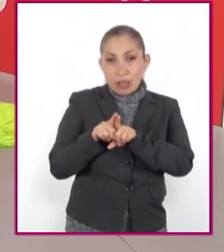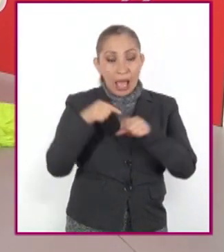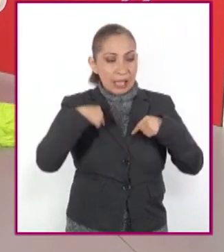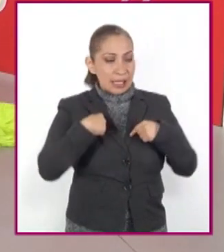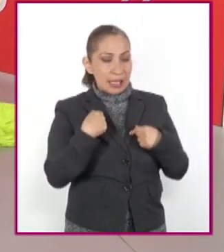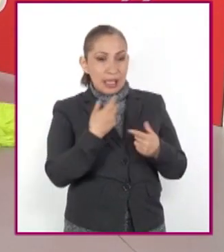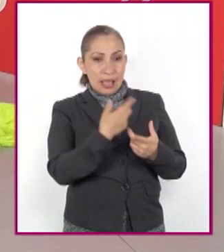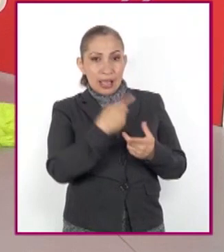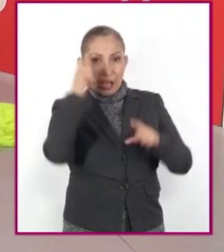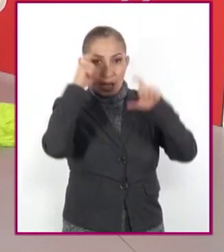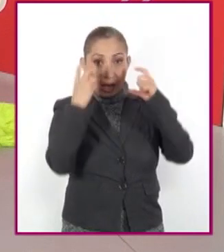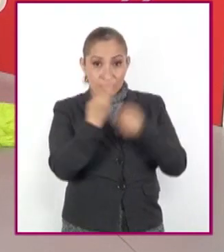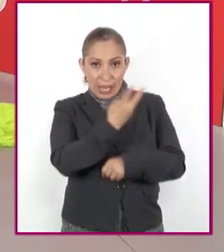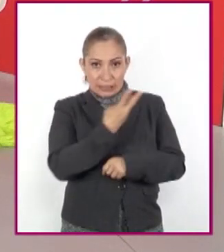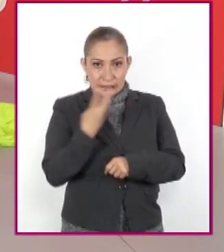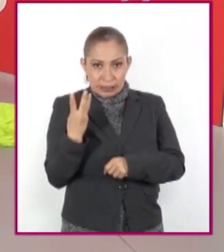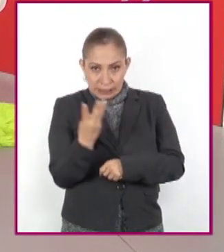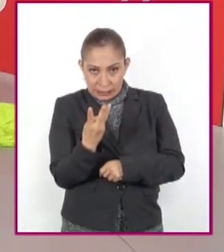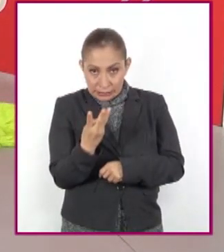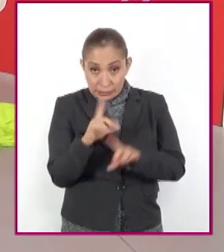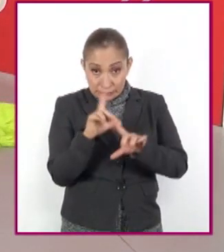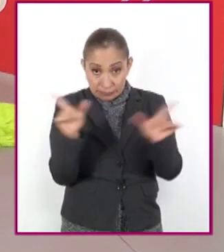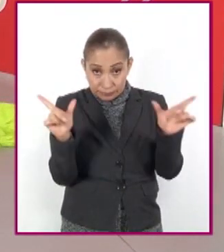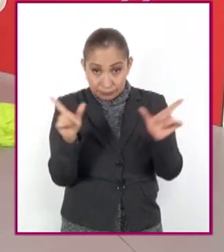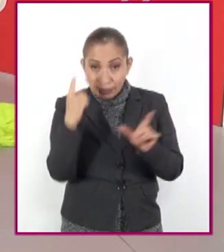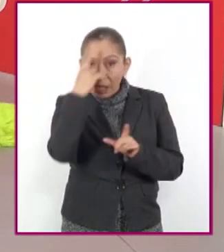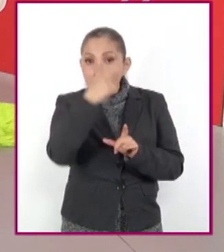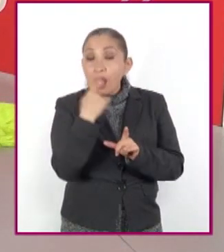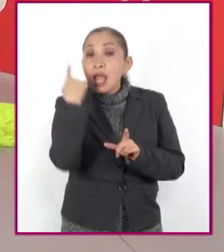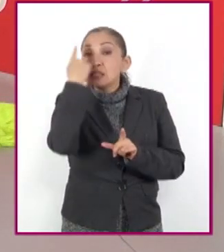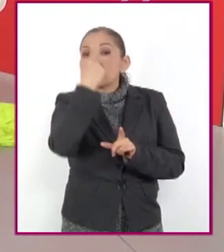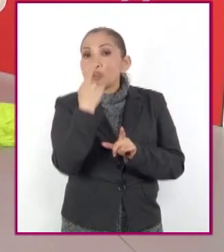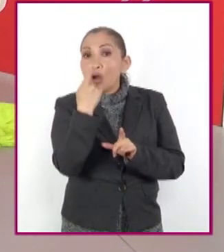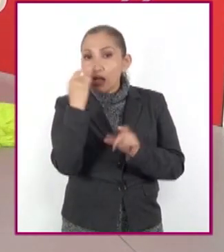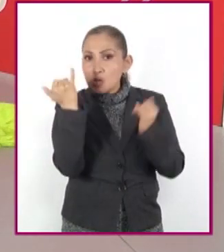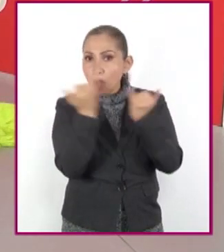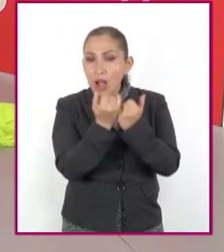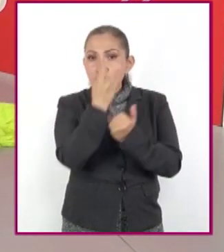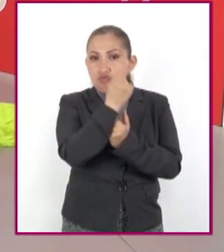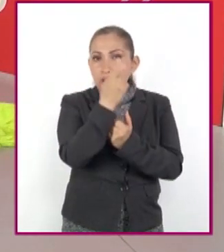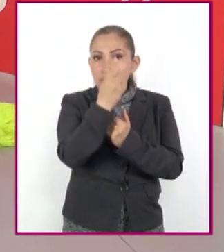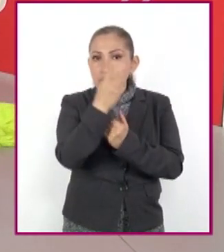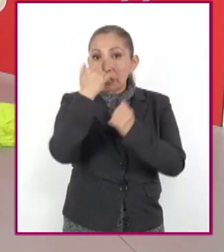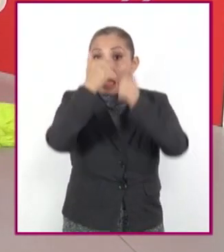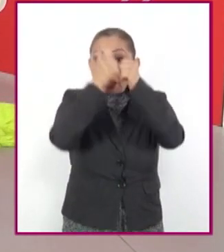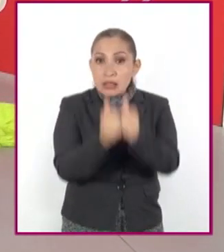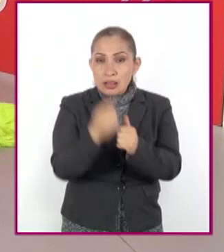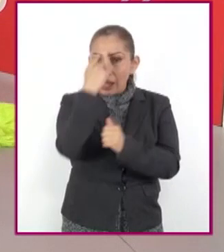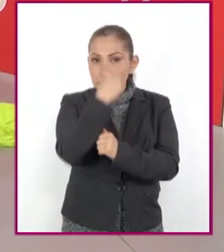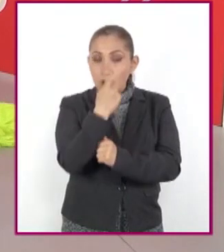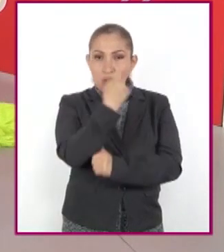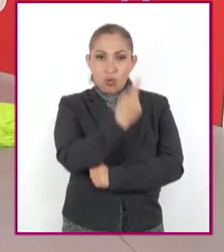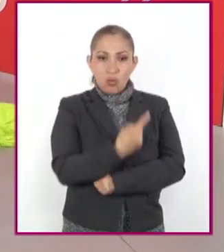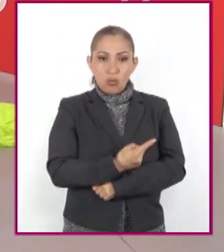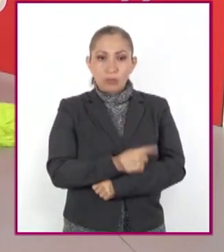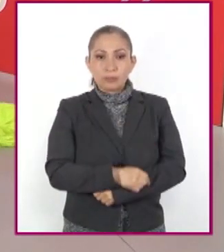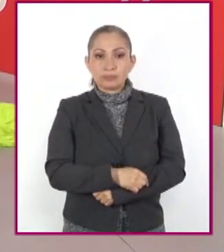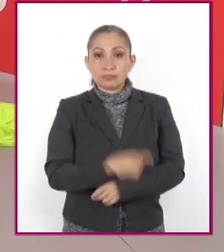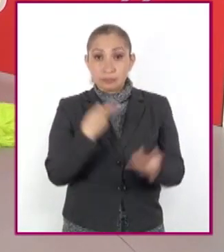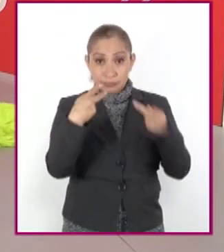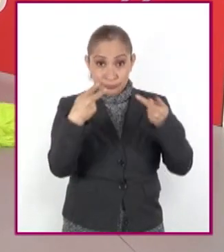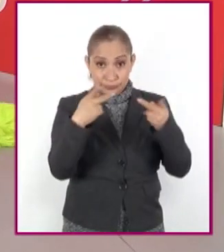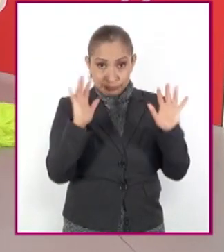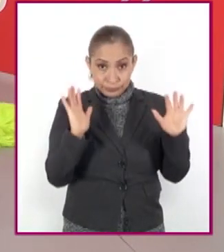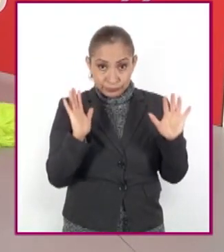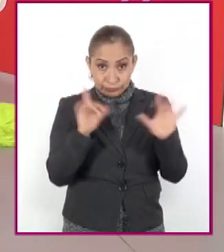vamos a realizar un gesto entre las tres. ¿Listas? Bueno, vamos igual a contar del uno al tres.